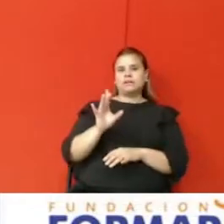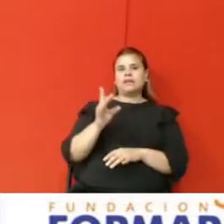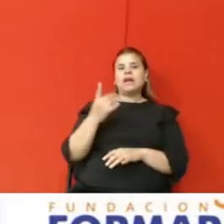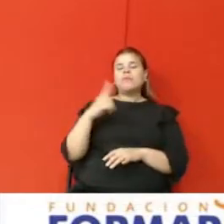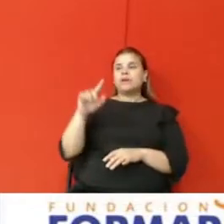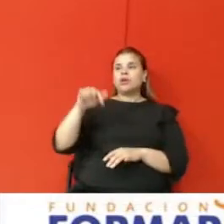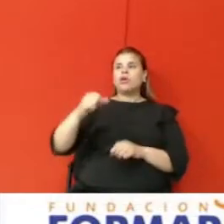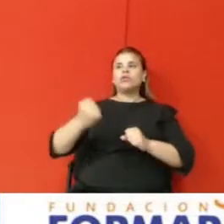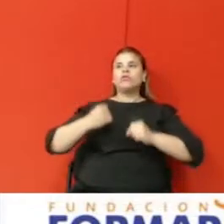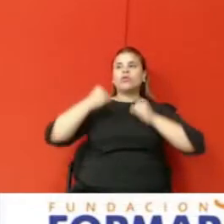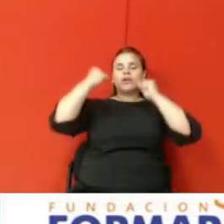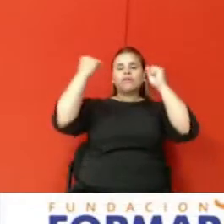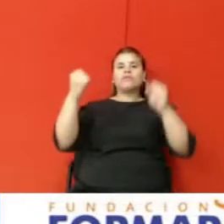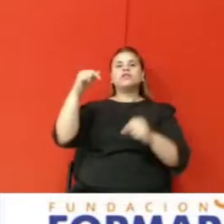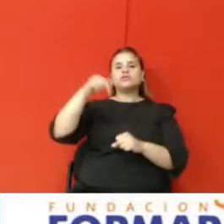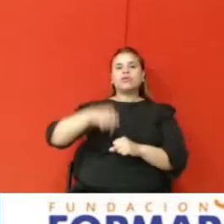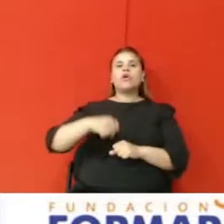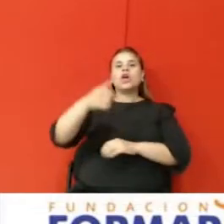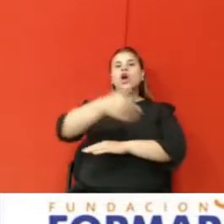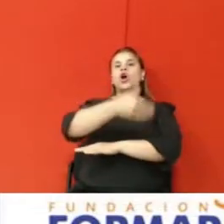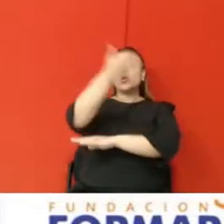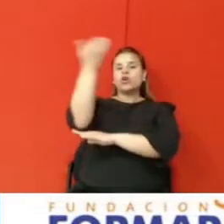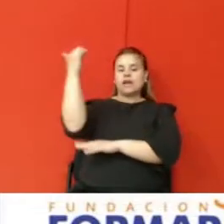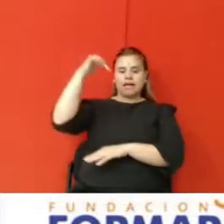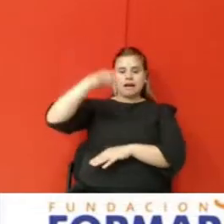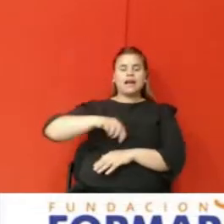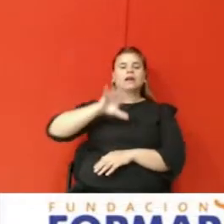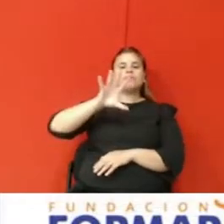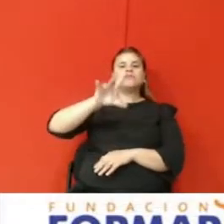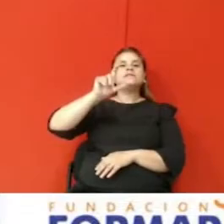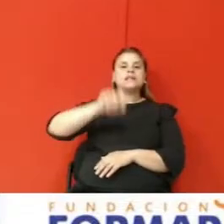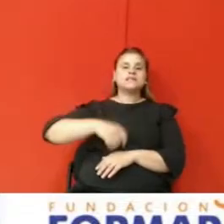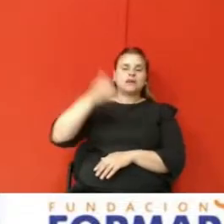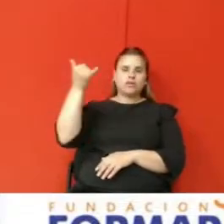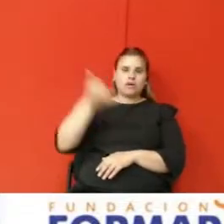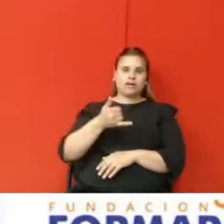que seguramente hicieron para traer estas jornadas acá al NEA.